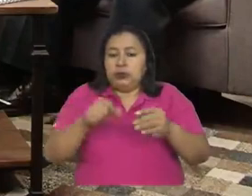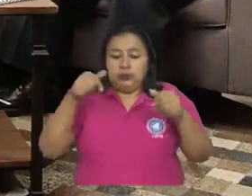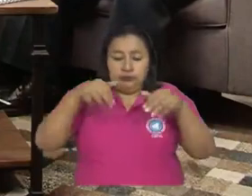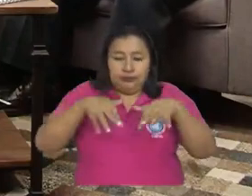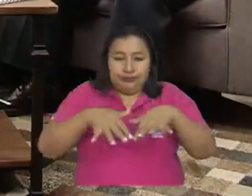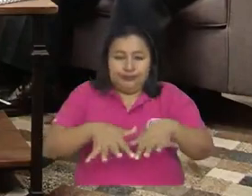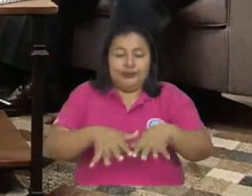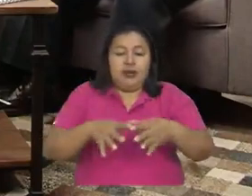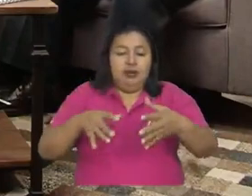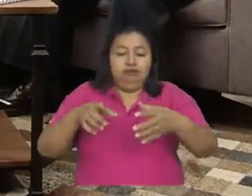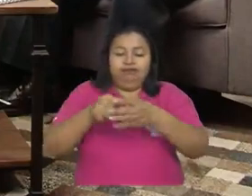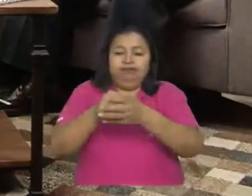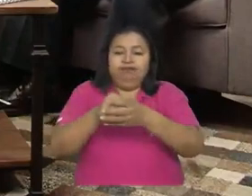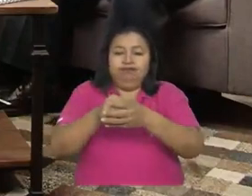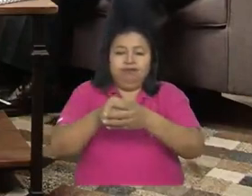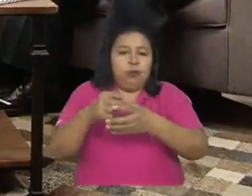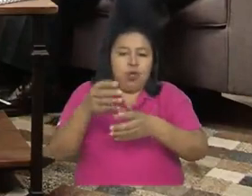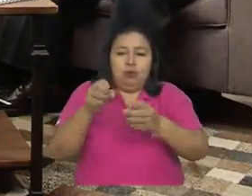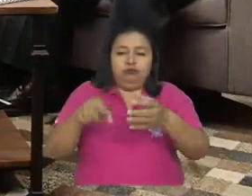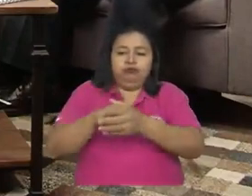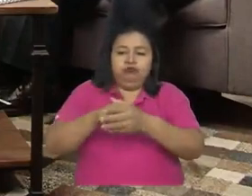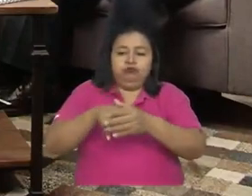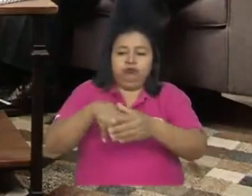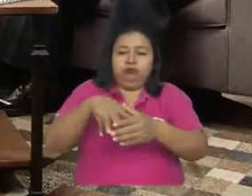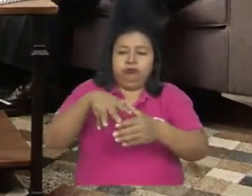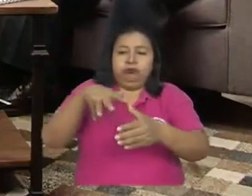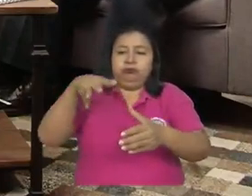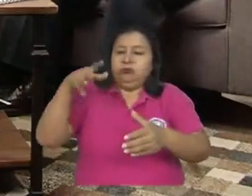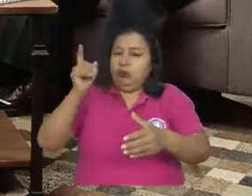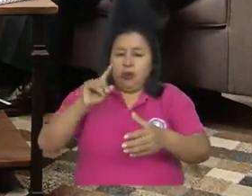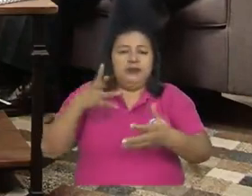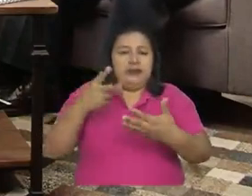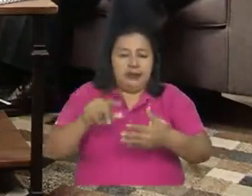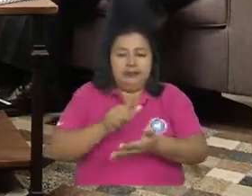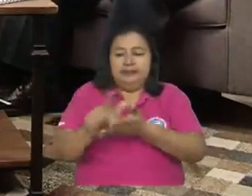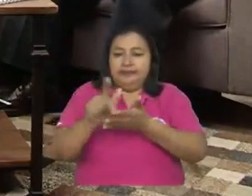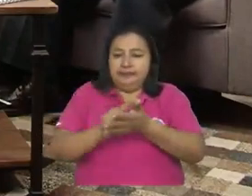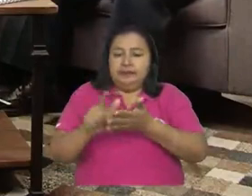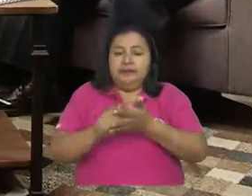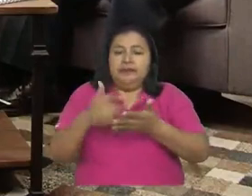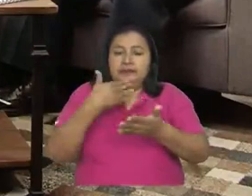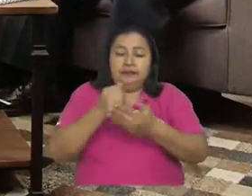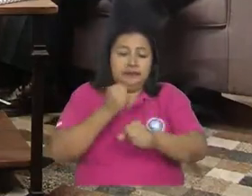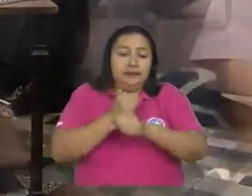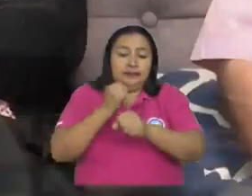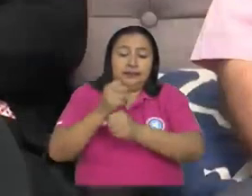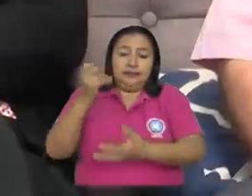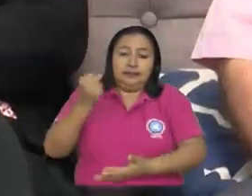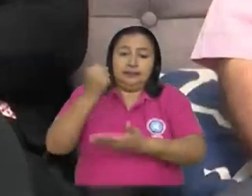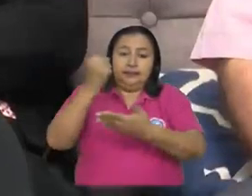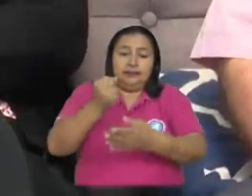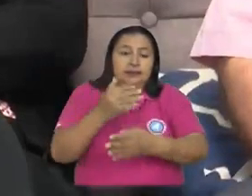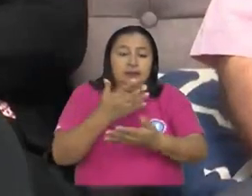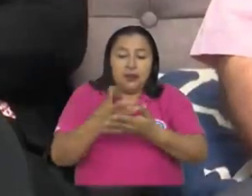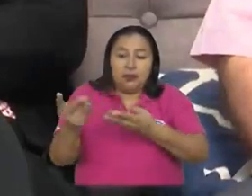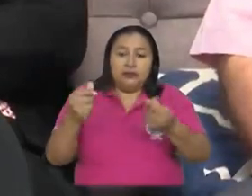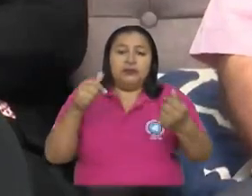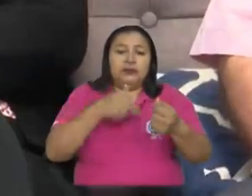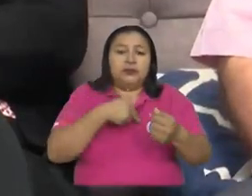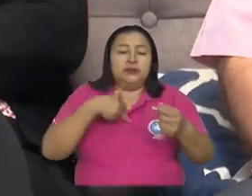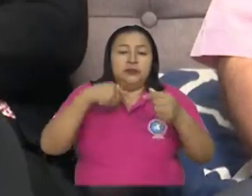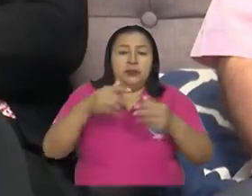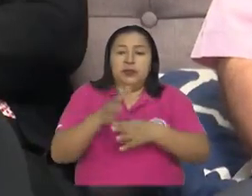se obstruía todo lo que es el drenaje. Entonces, todo ha disminuido gracias a esa obra y a esas inversiones, ¿verdad?, que se le hace